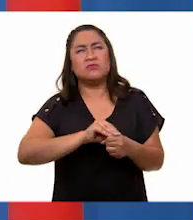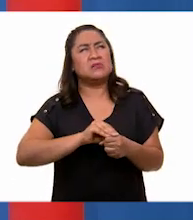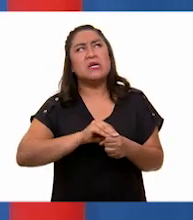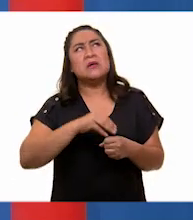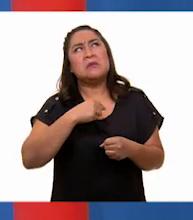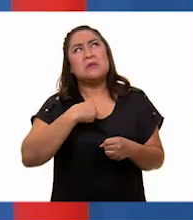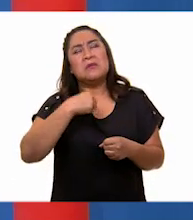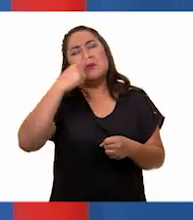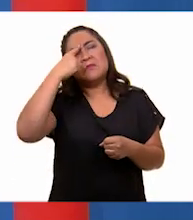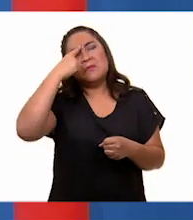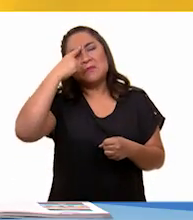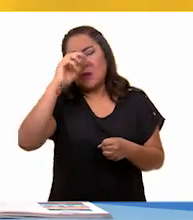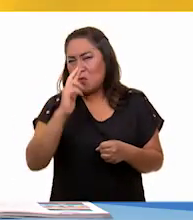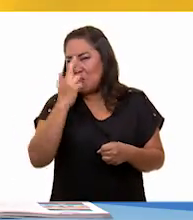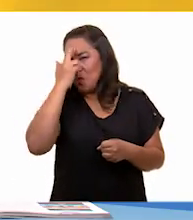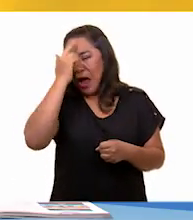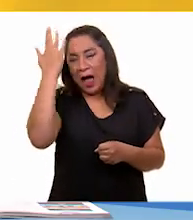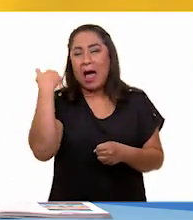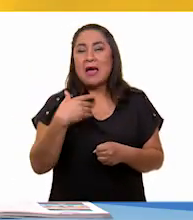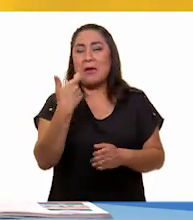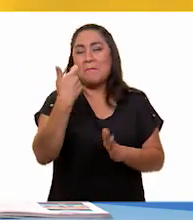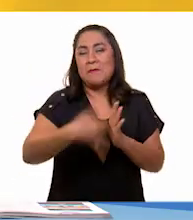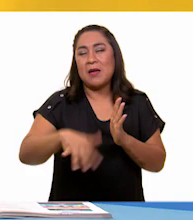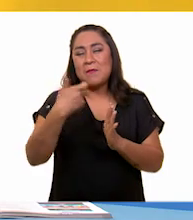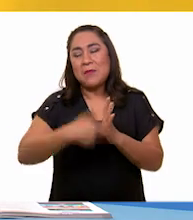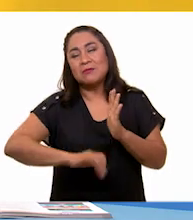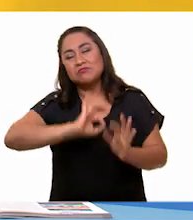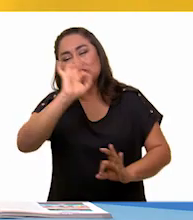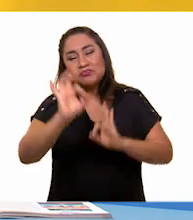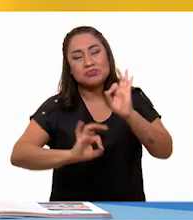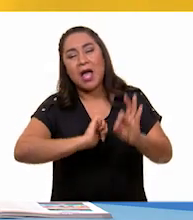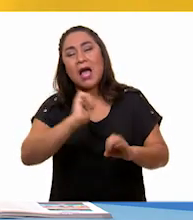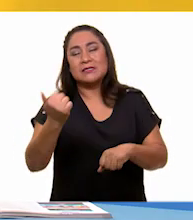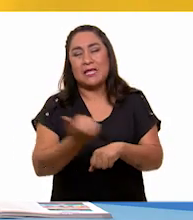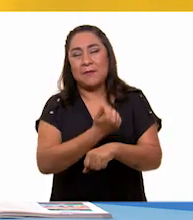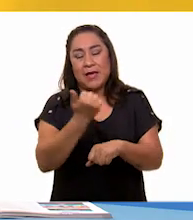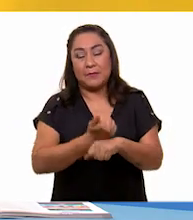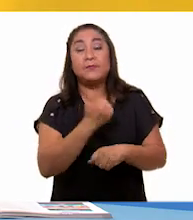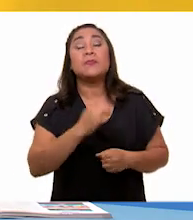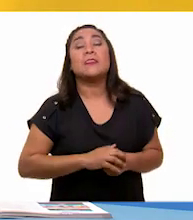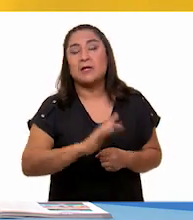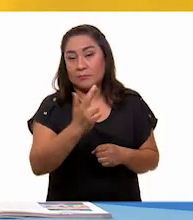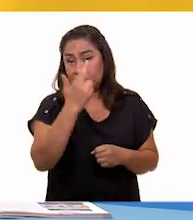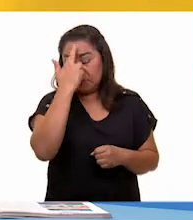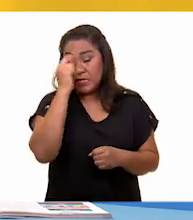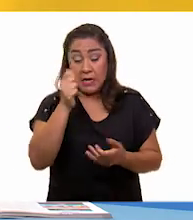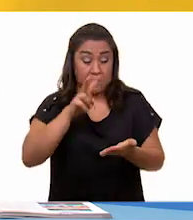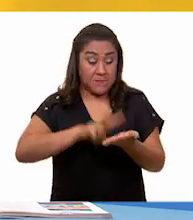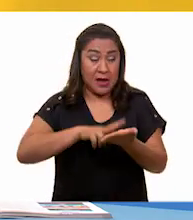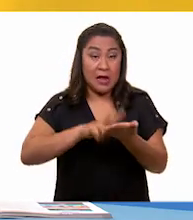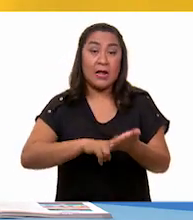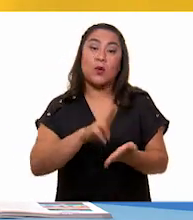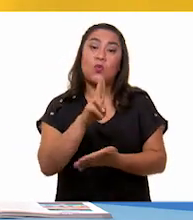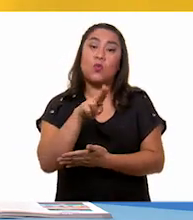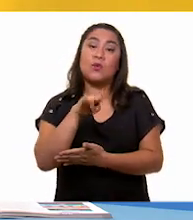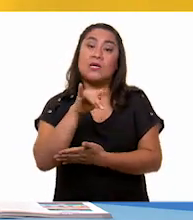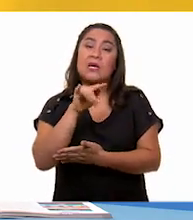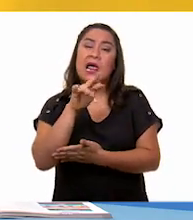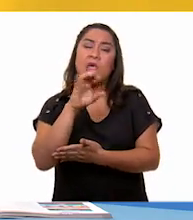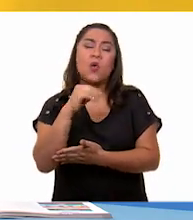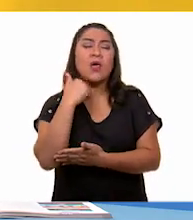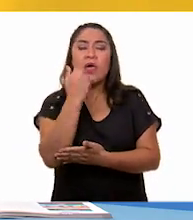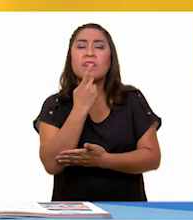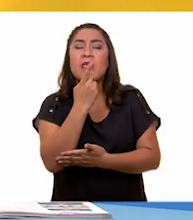los zapatos, de eso sí me acuerdo. Ah, sí, de eso sí te acuerdas. Recordemos que el valor unitario es el que corresponde a un producto